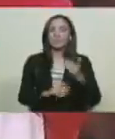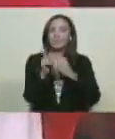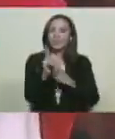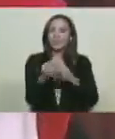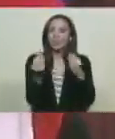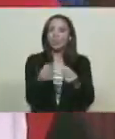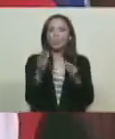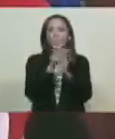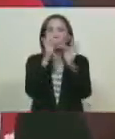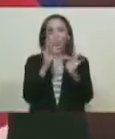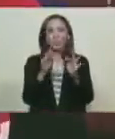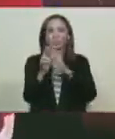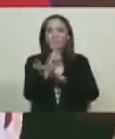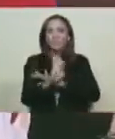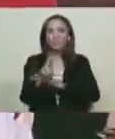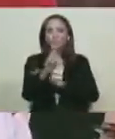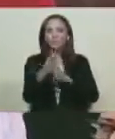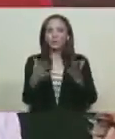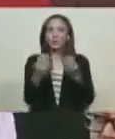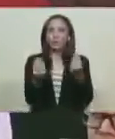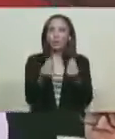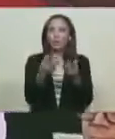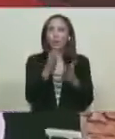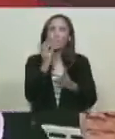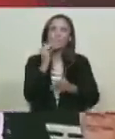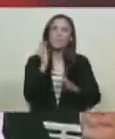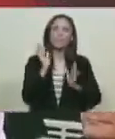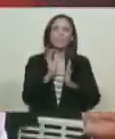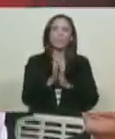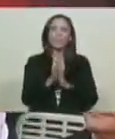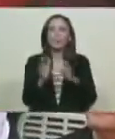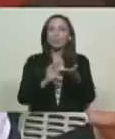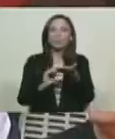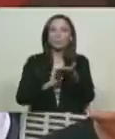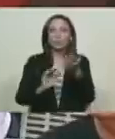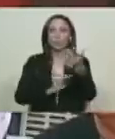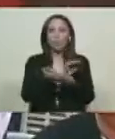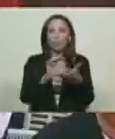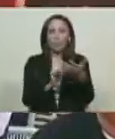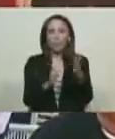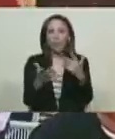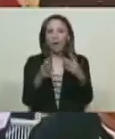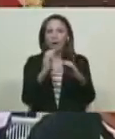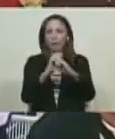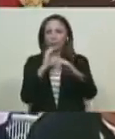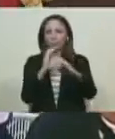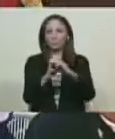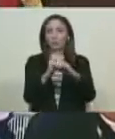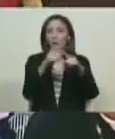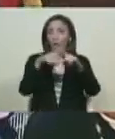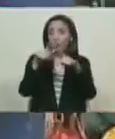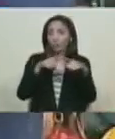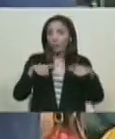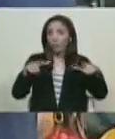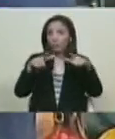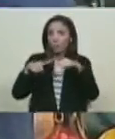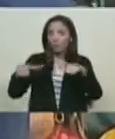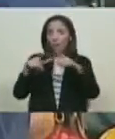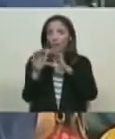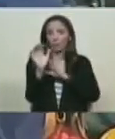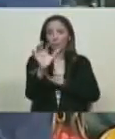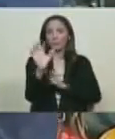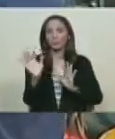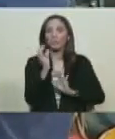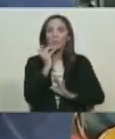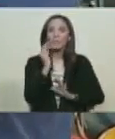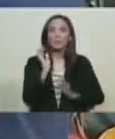Herramientas que vamos a utilizar como un alicate para apretar esas tuercas que están flojas en cada espacio de la nación. Les puedo